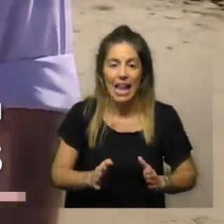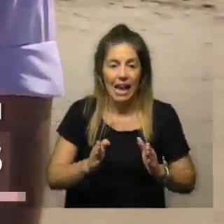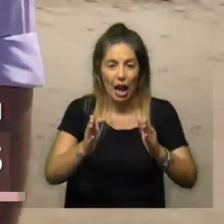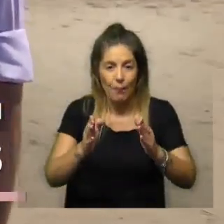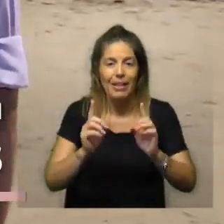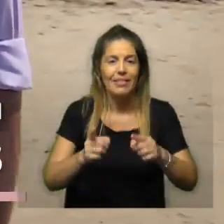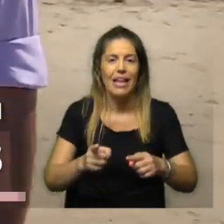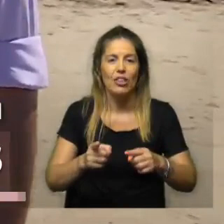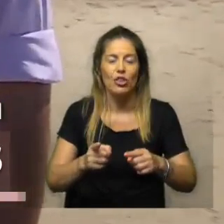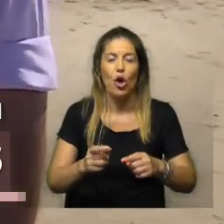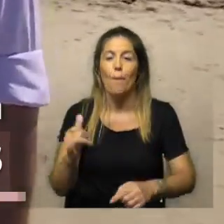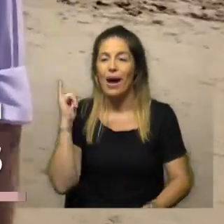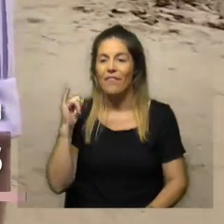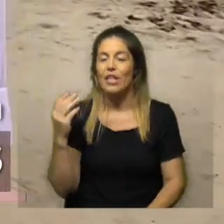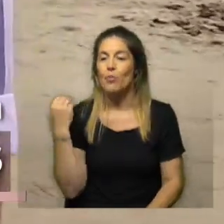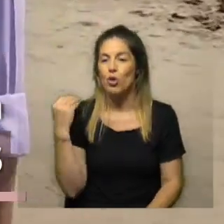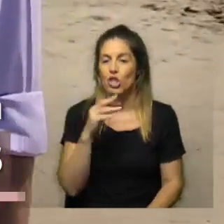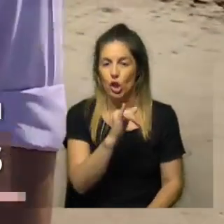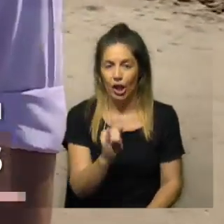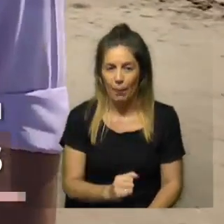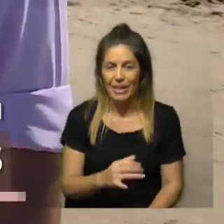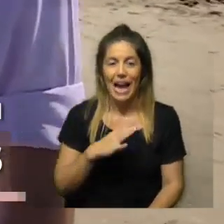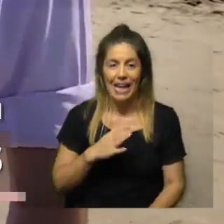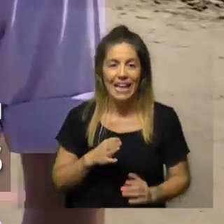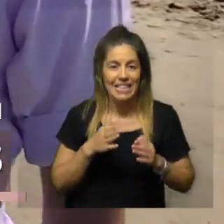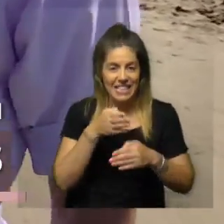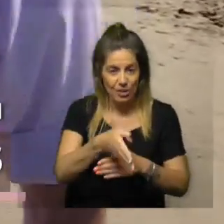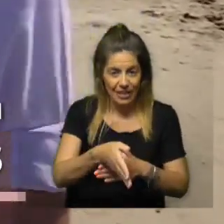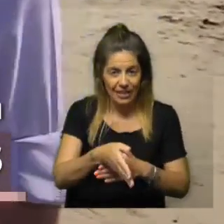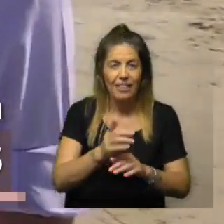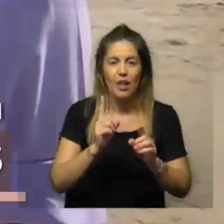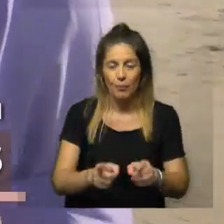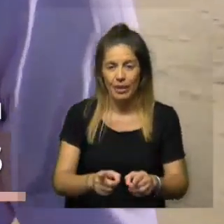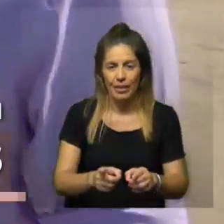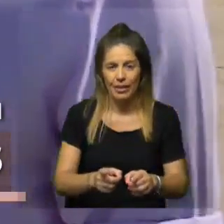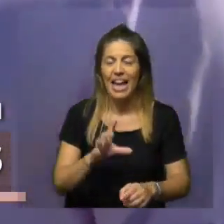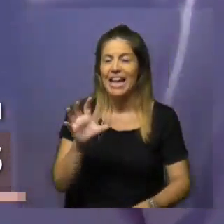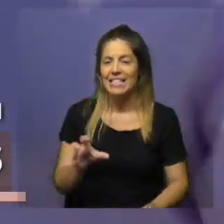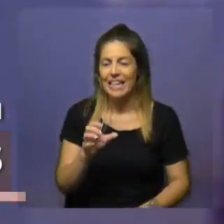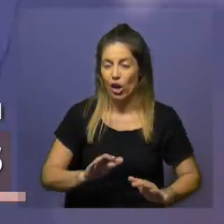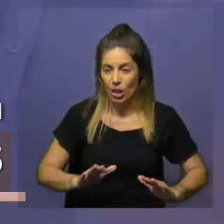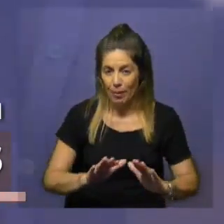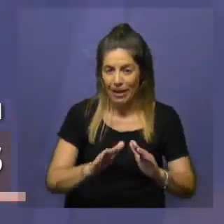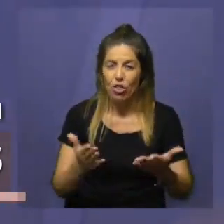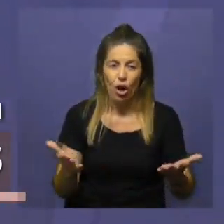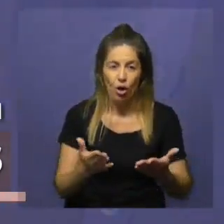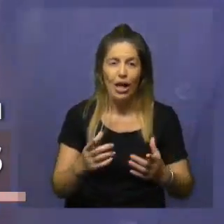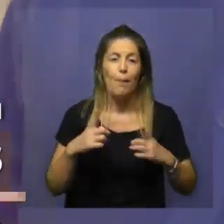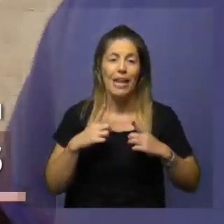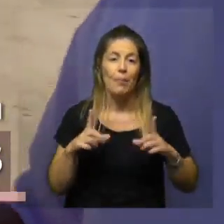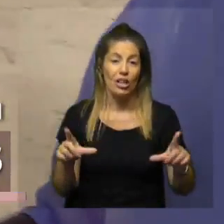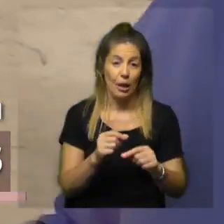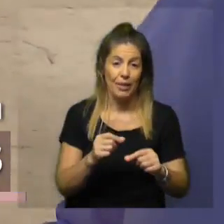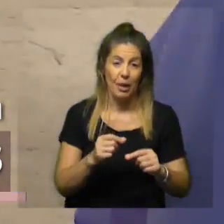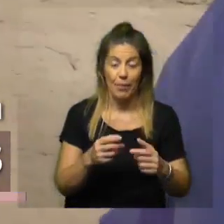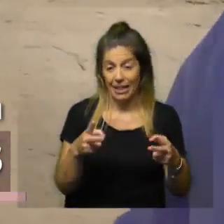de Malvin, Pocitos y Ramírez tienen accesibilidad, ¿no? Cerro está en construcción, esperemos que termine para la temporada.